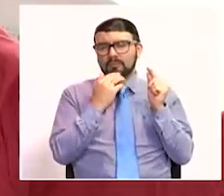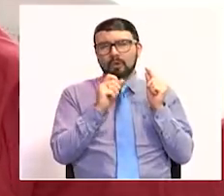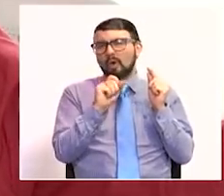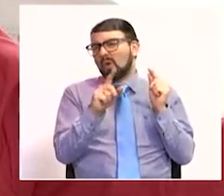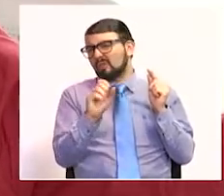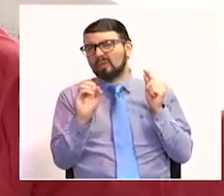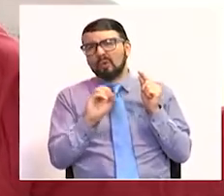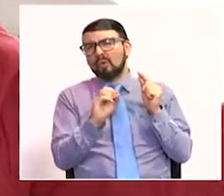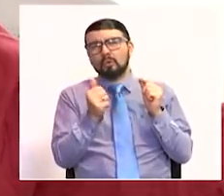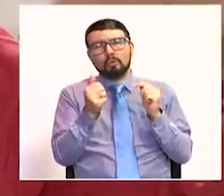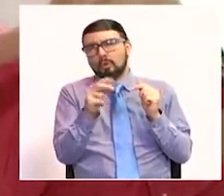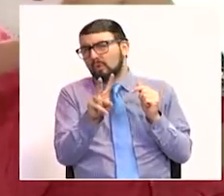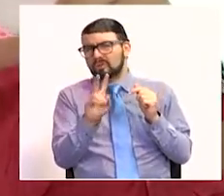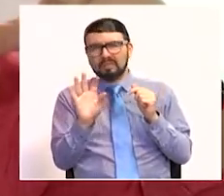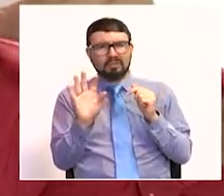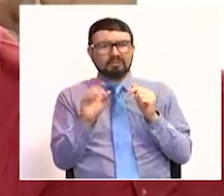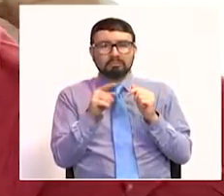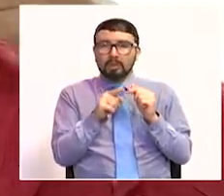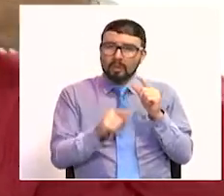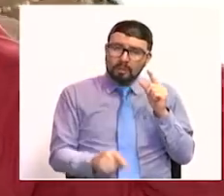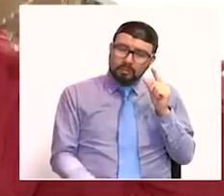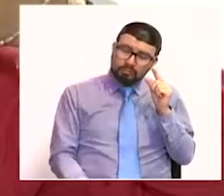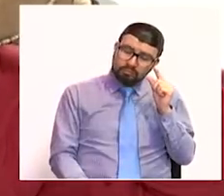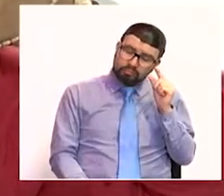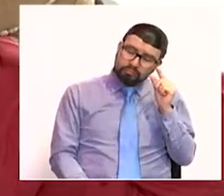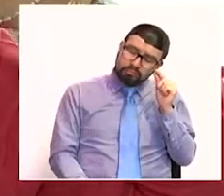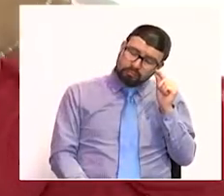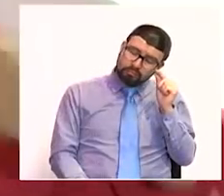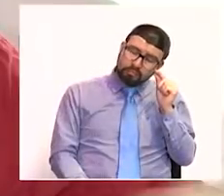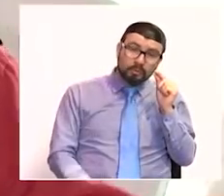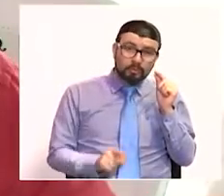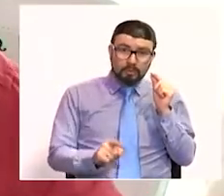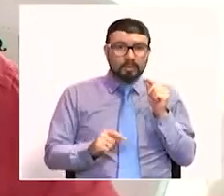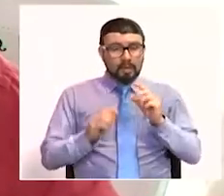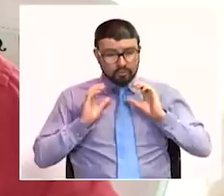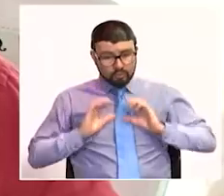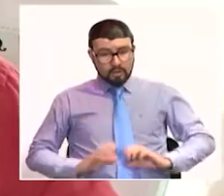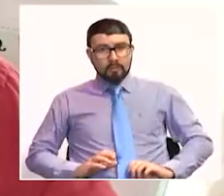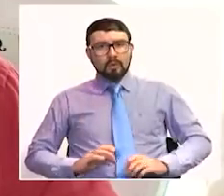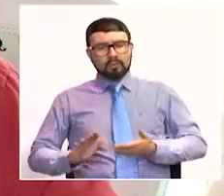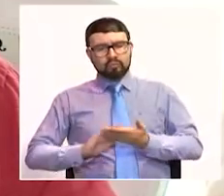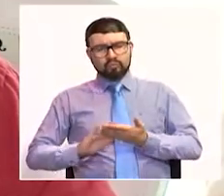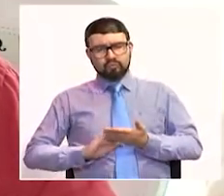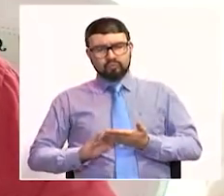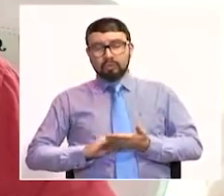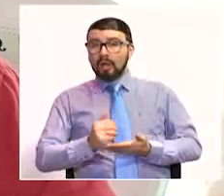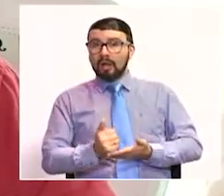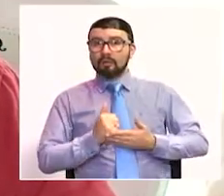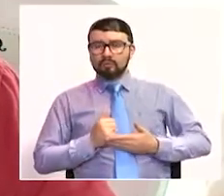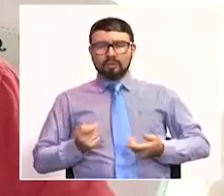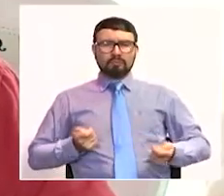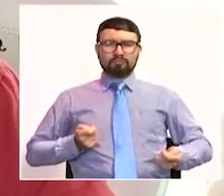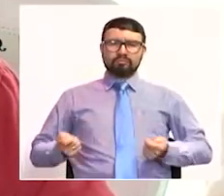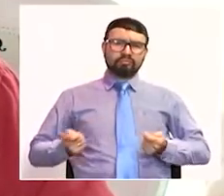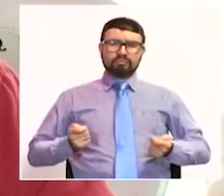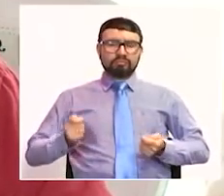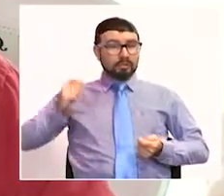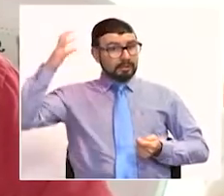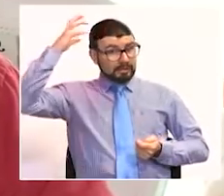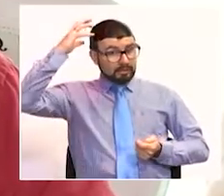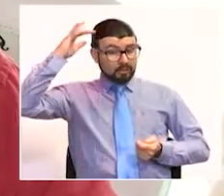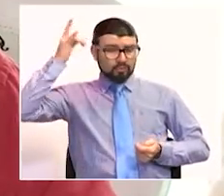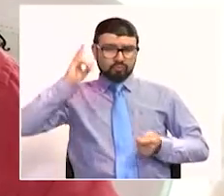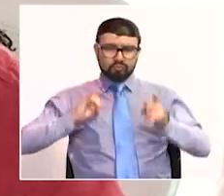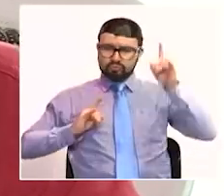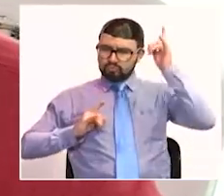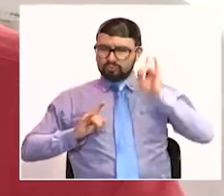o a esa hora, y descansar, el cuerpo tiene ese estímulo que le ayuda a regular esos neurotransmisores. Padre, hay